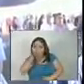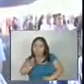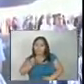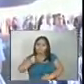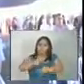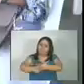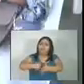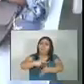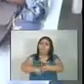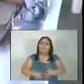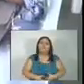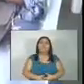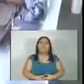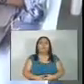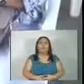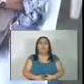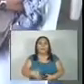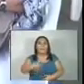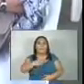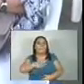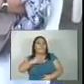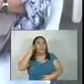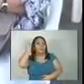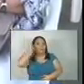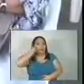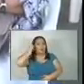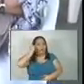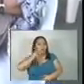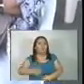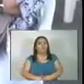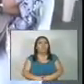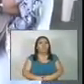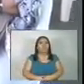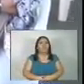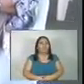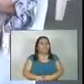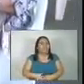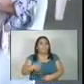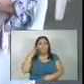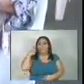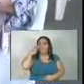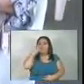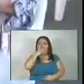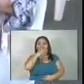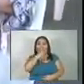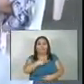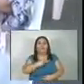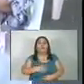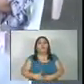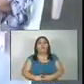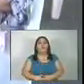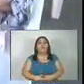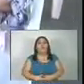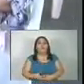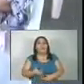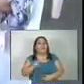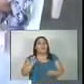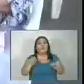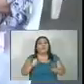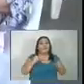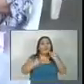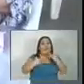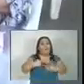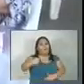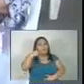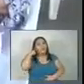perseverancia. Bueno, para mí es algo grandioso, bellísimo, quizás inexplicable, ¿verdad?